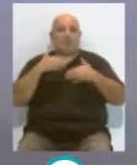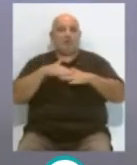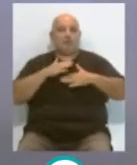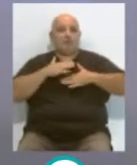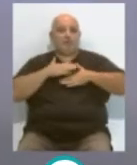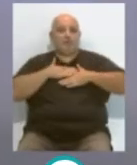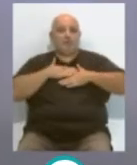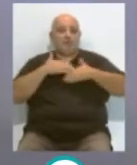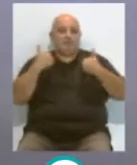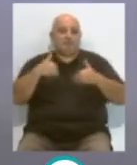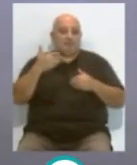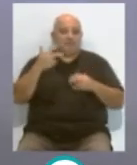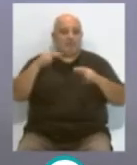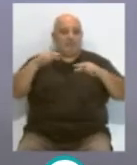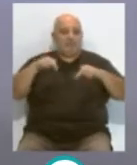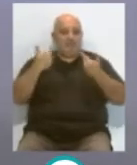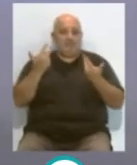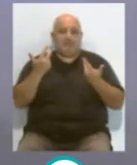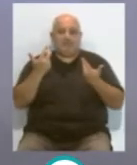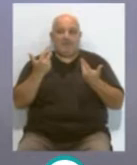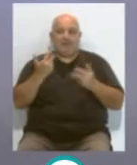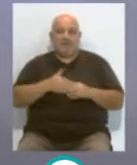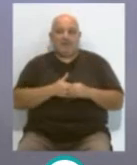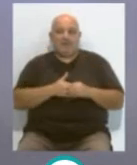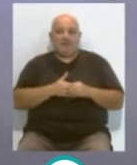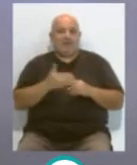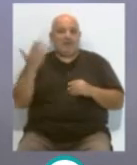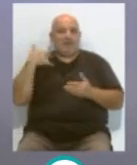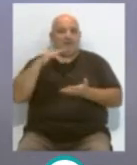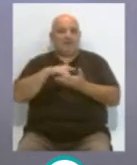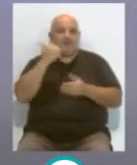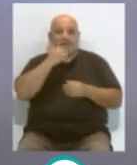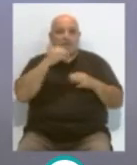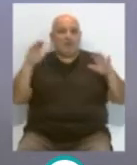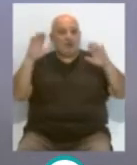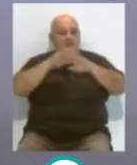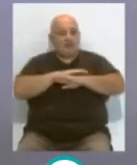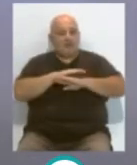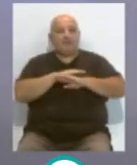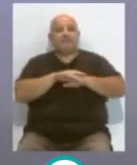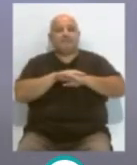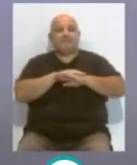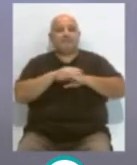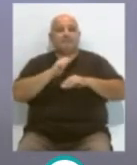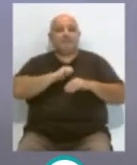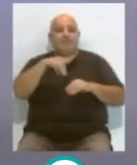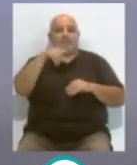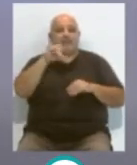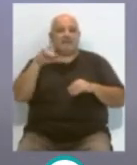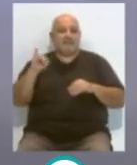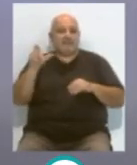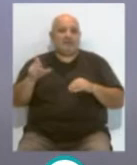porque, si ustedes me lo permiten, el pasado sábado por la noche, Messi se convirtió